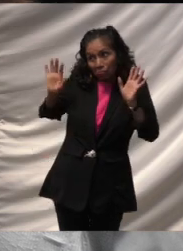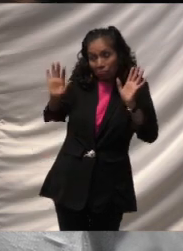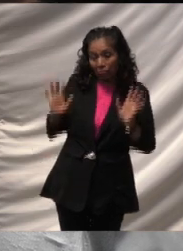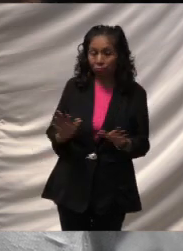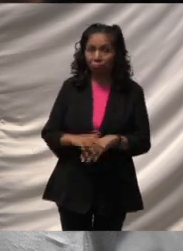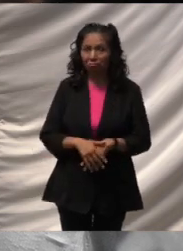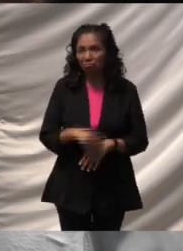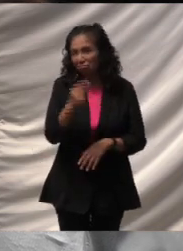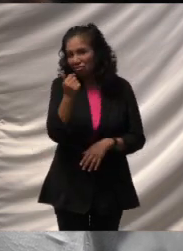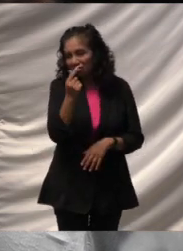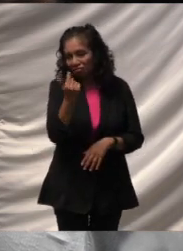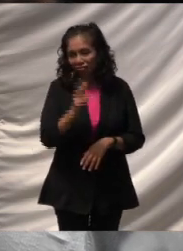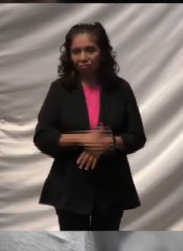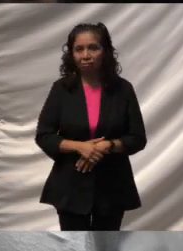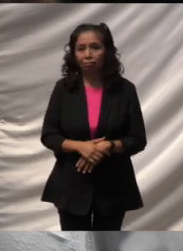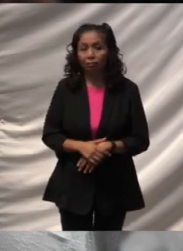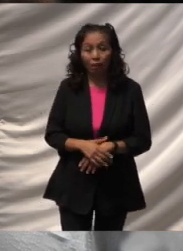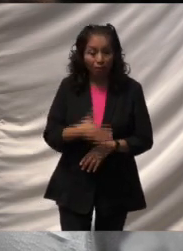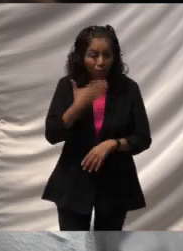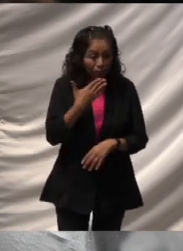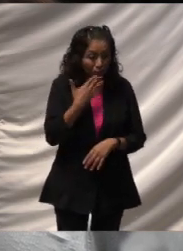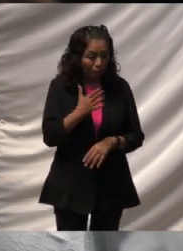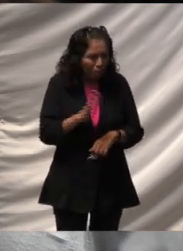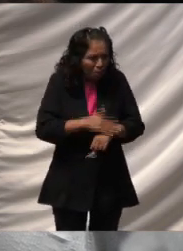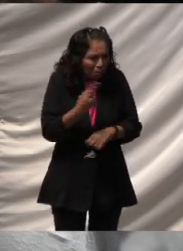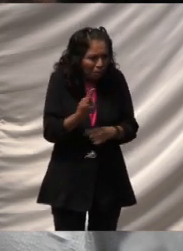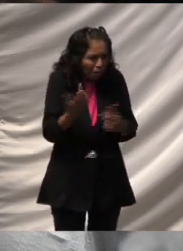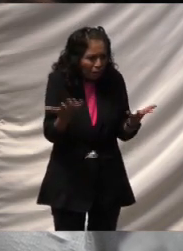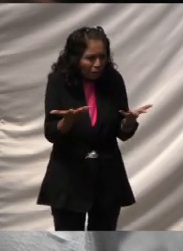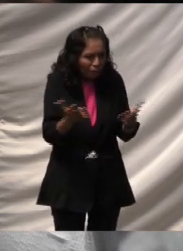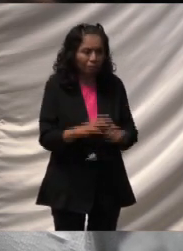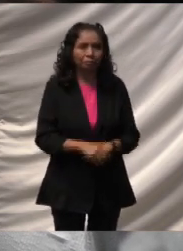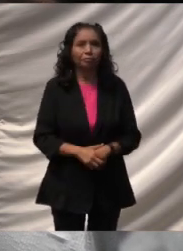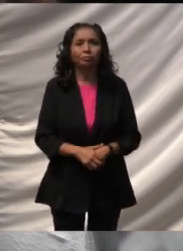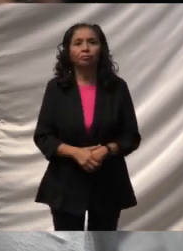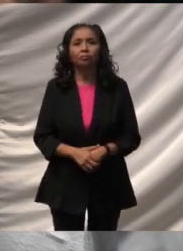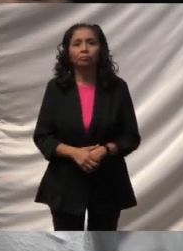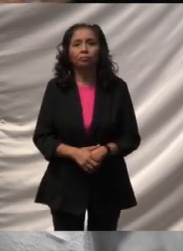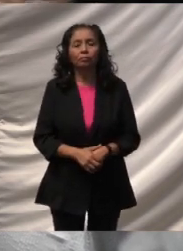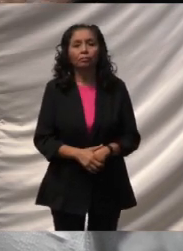mucho». «Bien, ¿por qué lo hacen?».